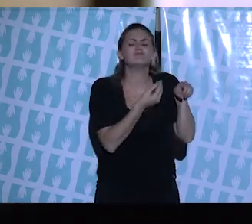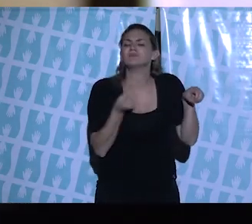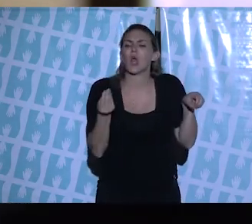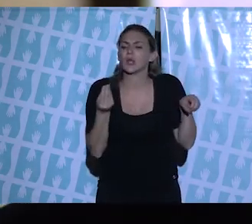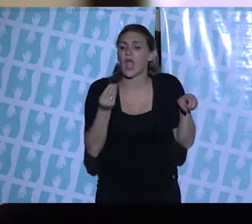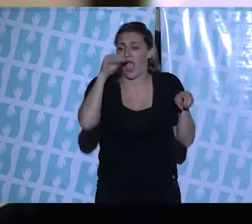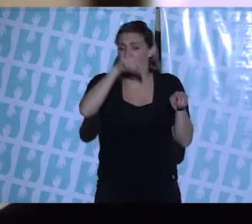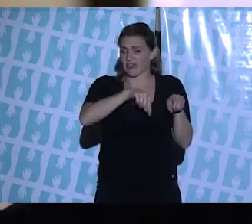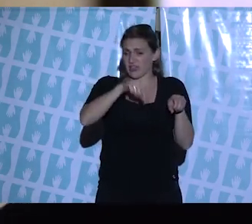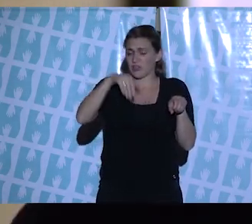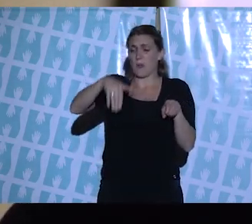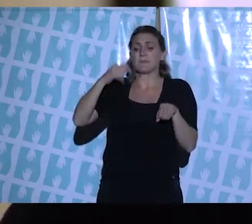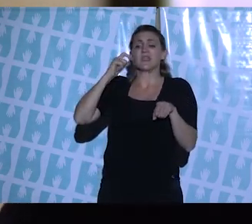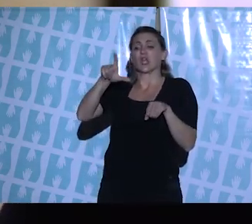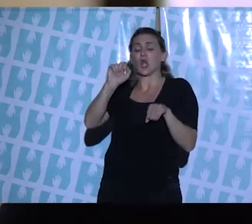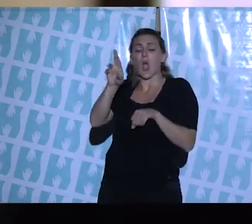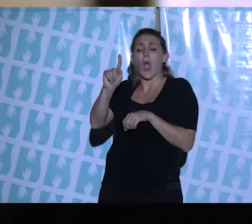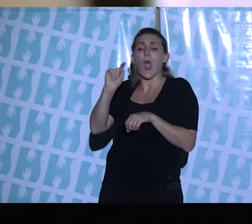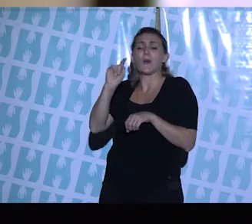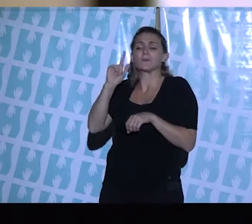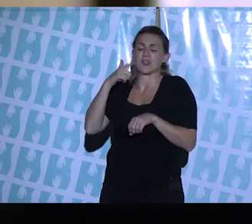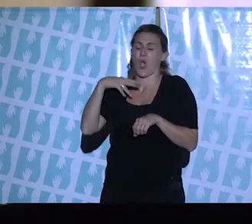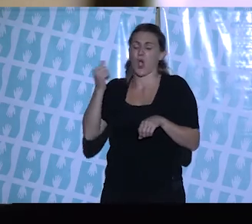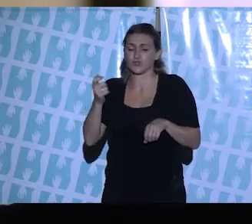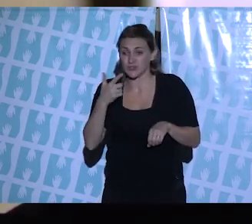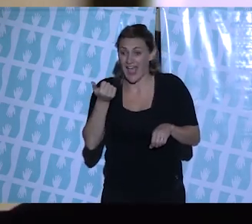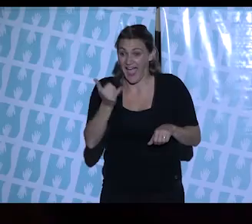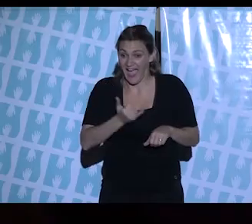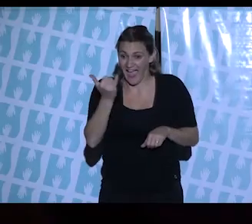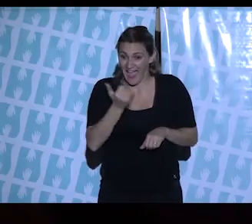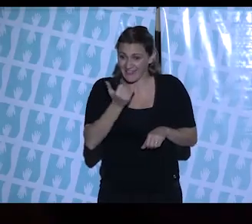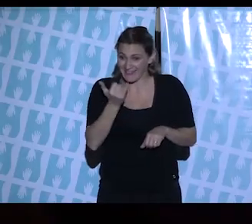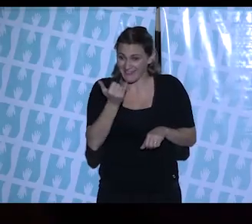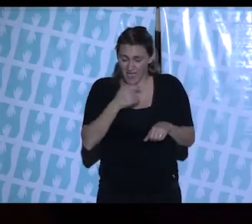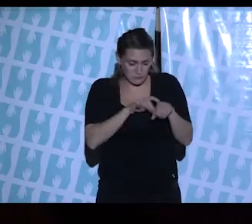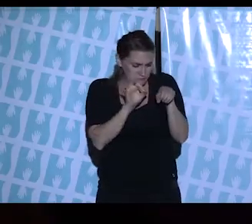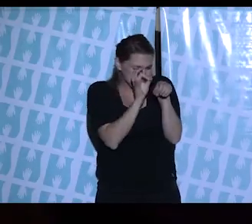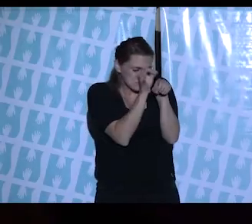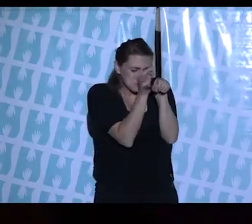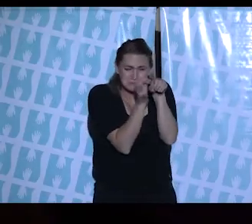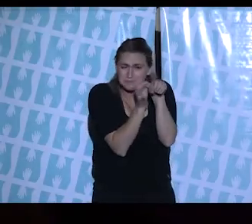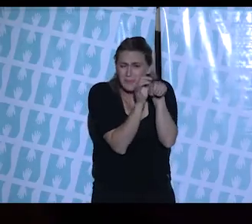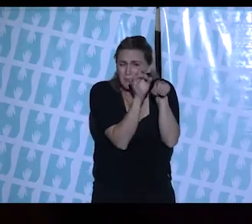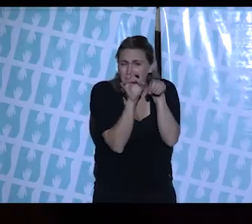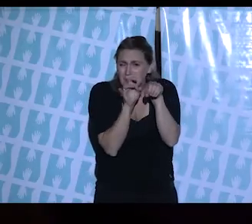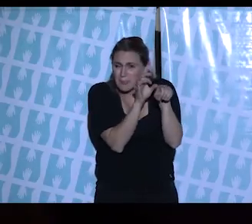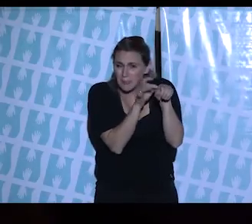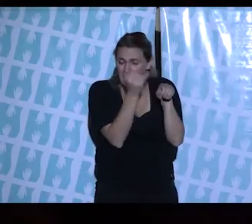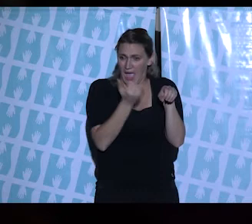lleno de microbios. Hay una población microbiana enormemente variada